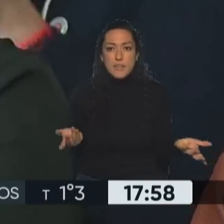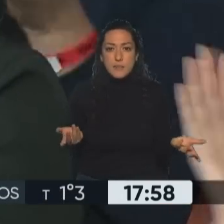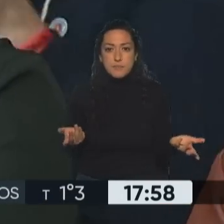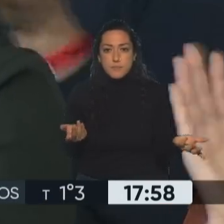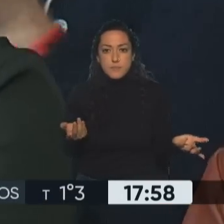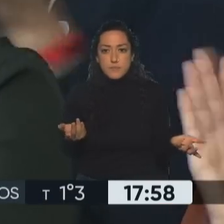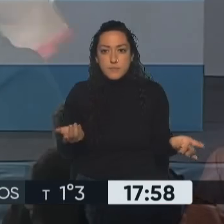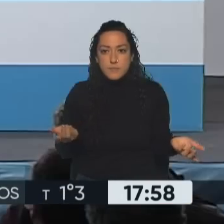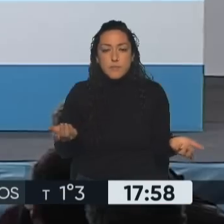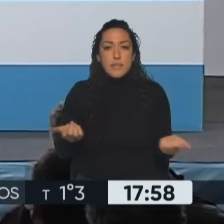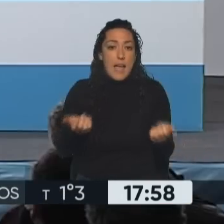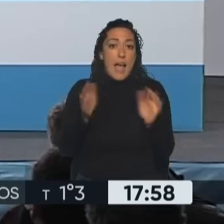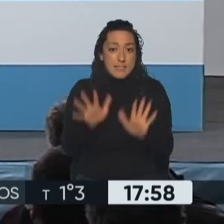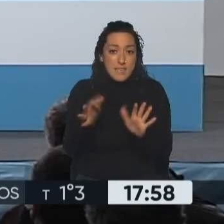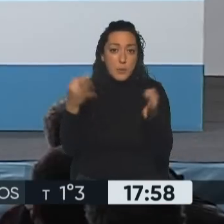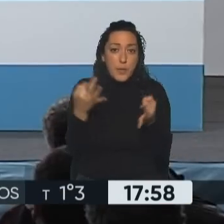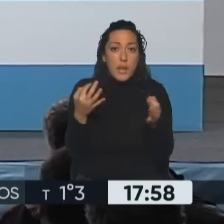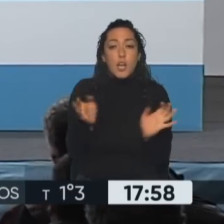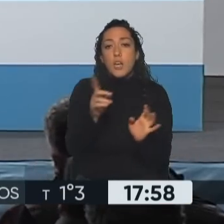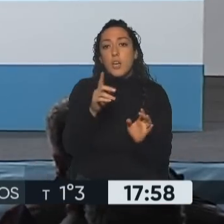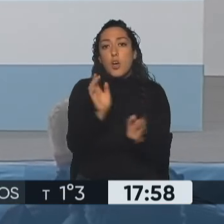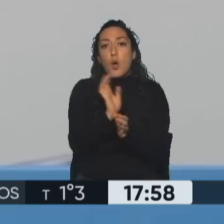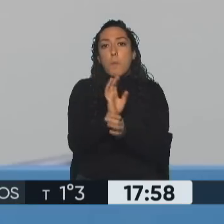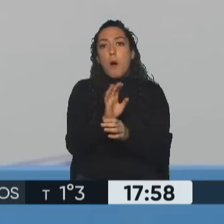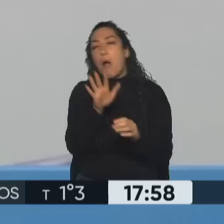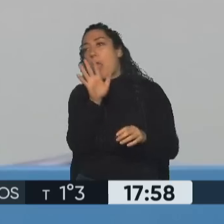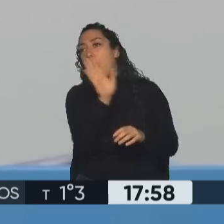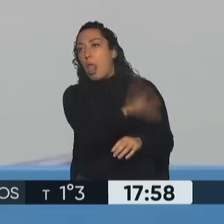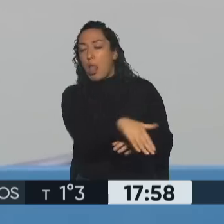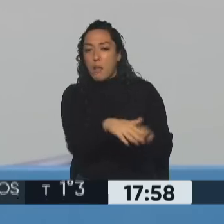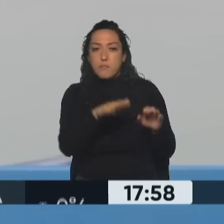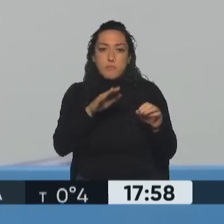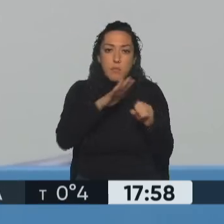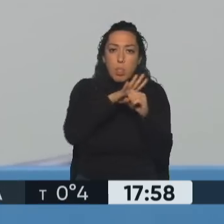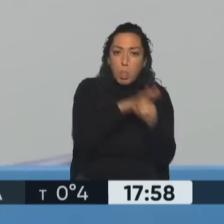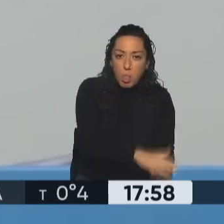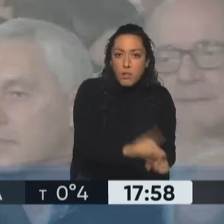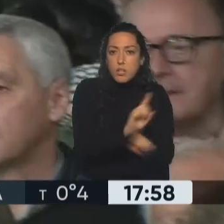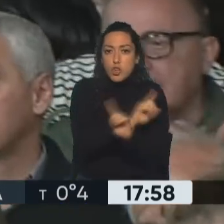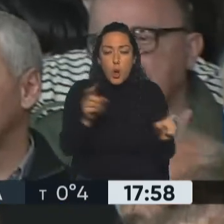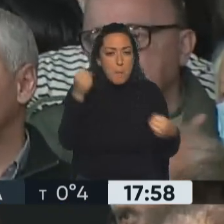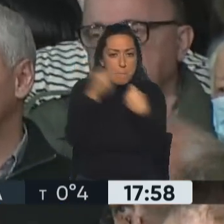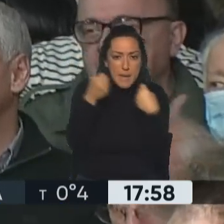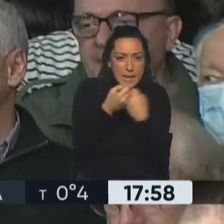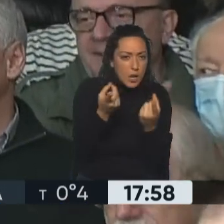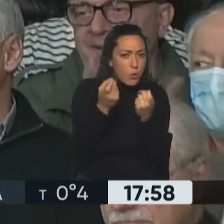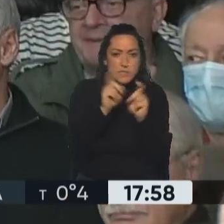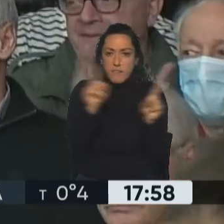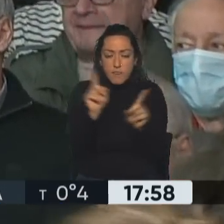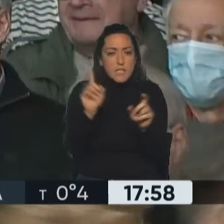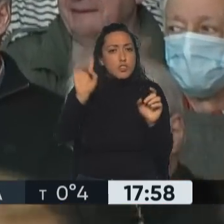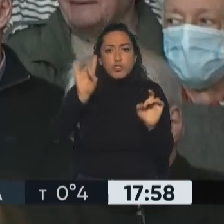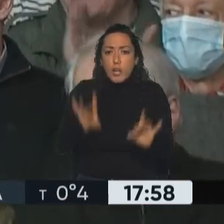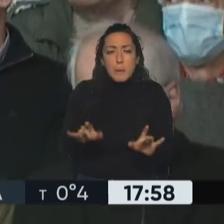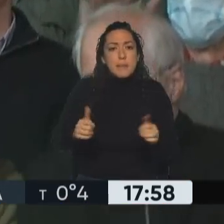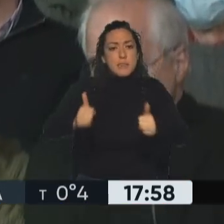discutirles. No hay que agacharles la cabeza. No hay tampoco que pelearse, hay que